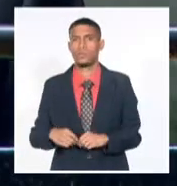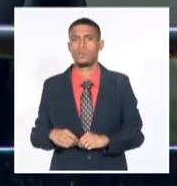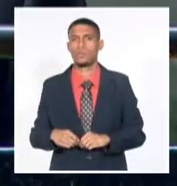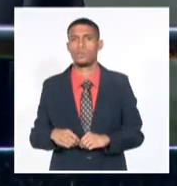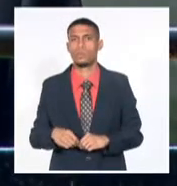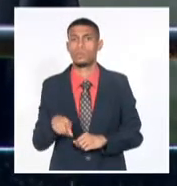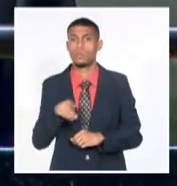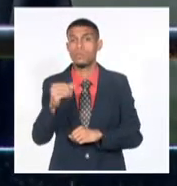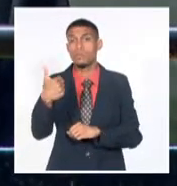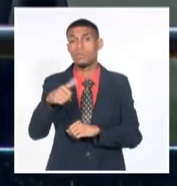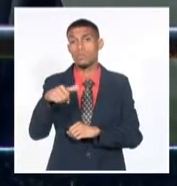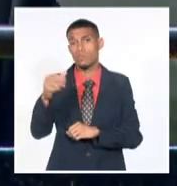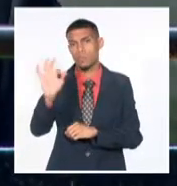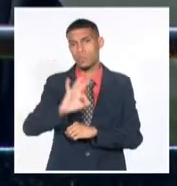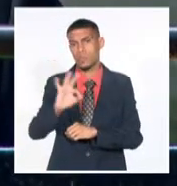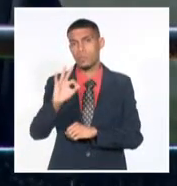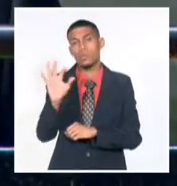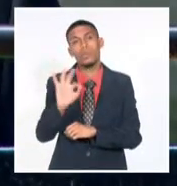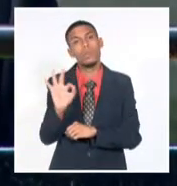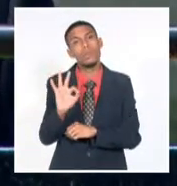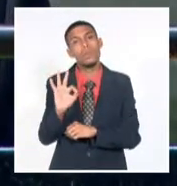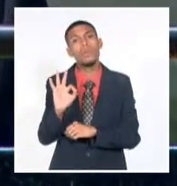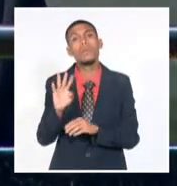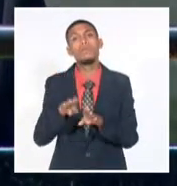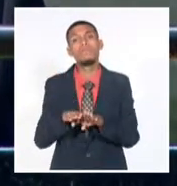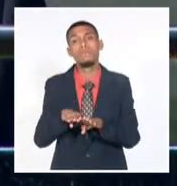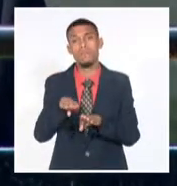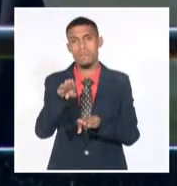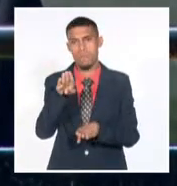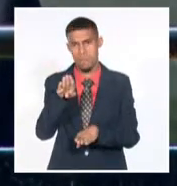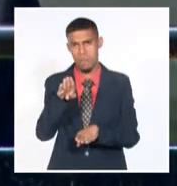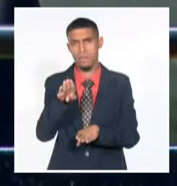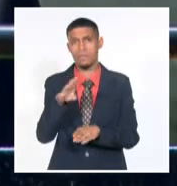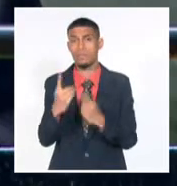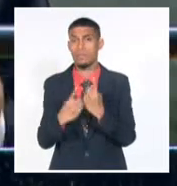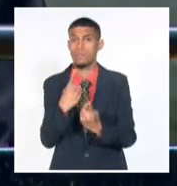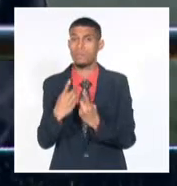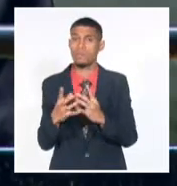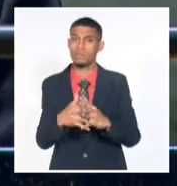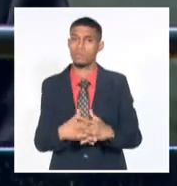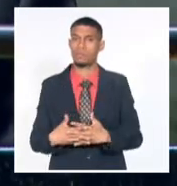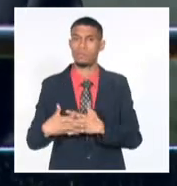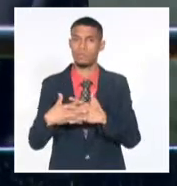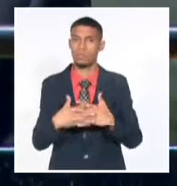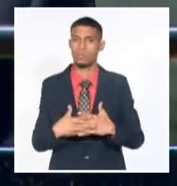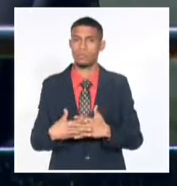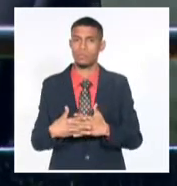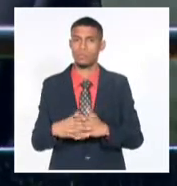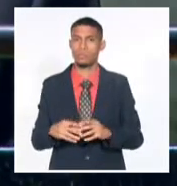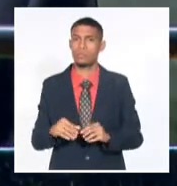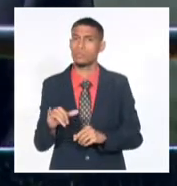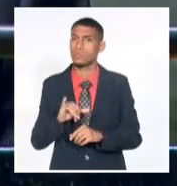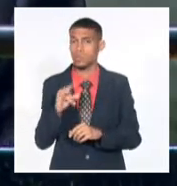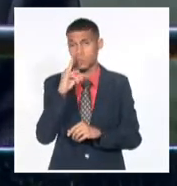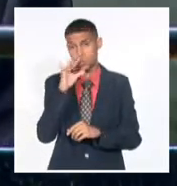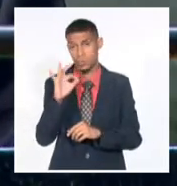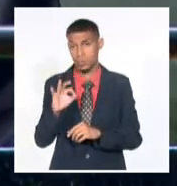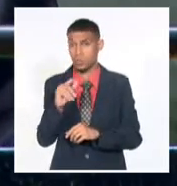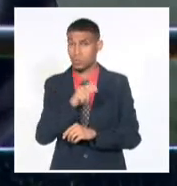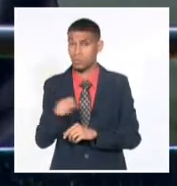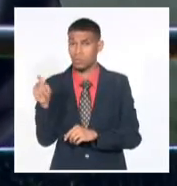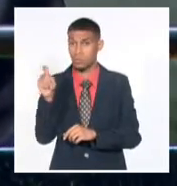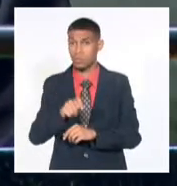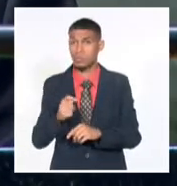tengan 10% o más de componentes estadounidenses, y que se impida la importación a